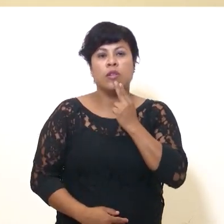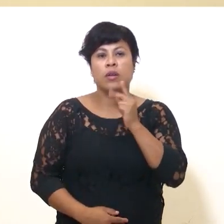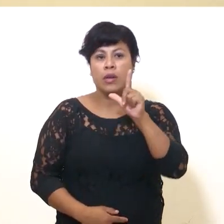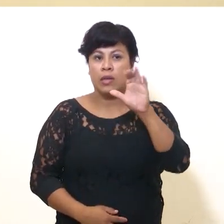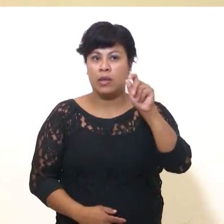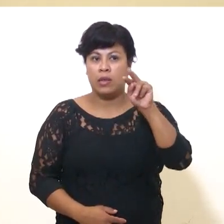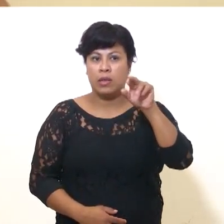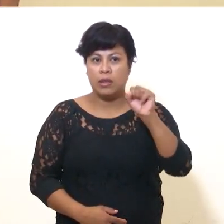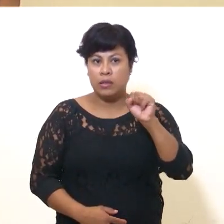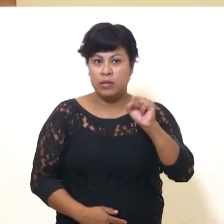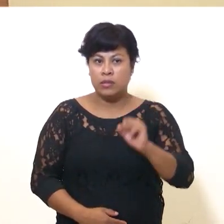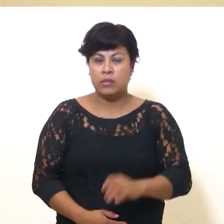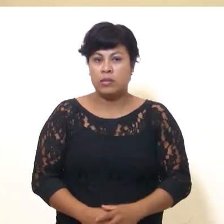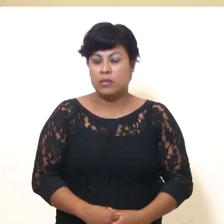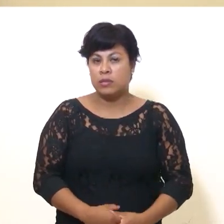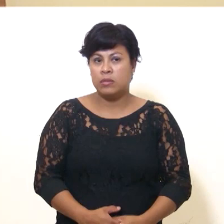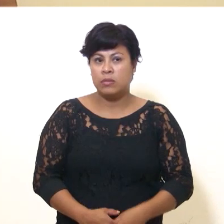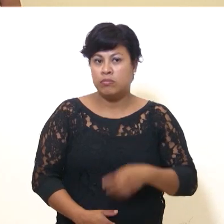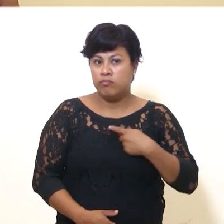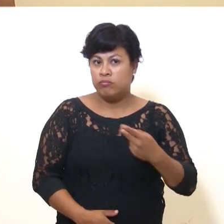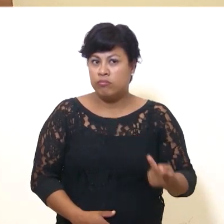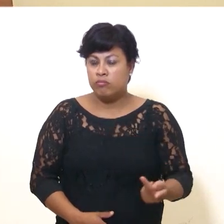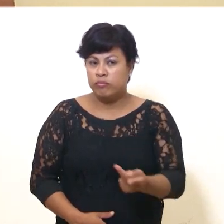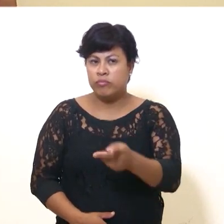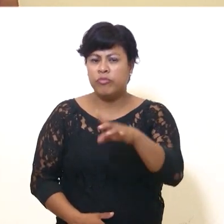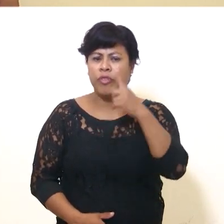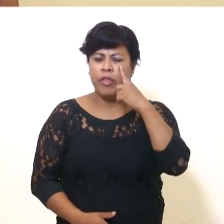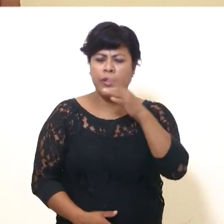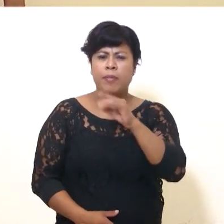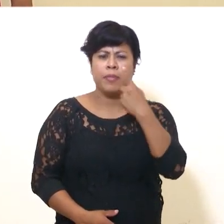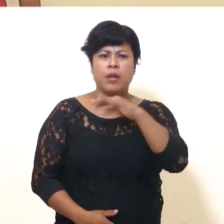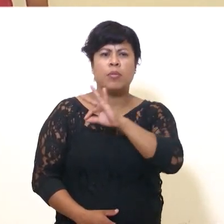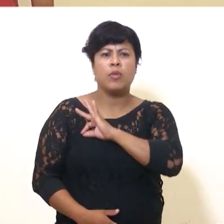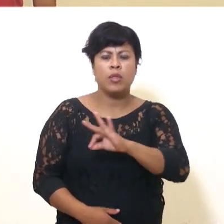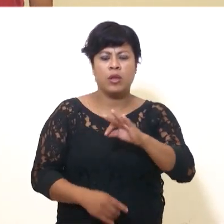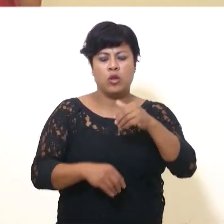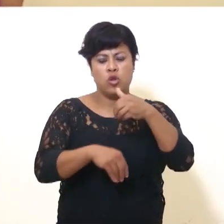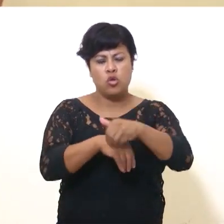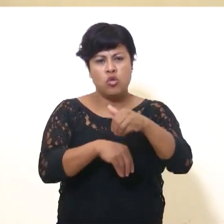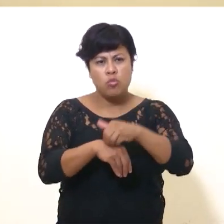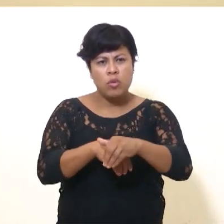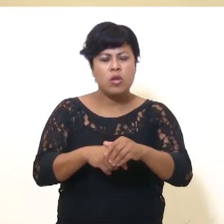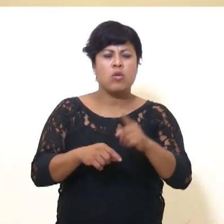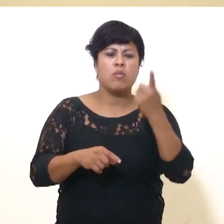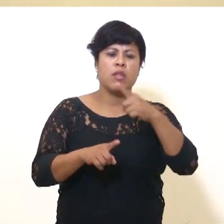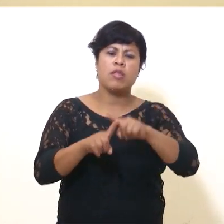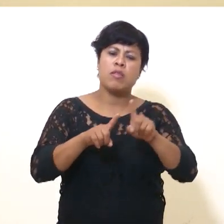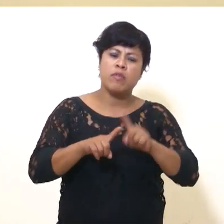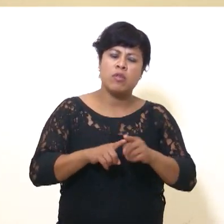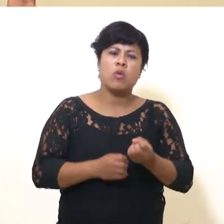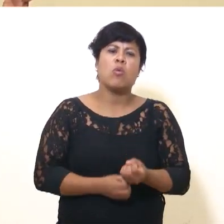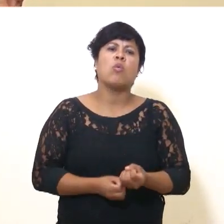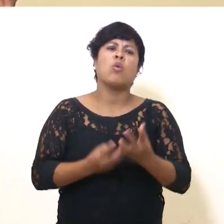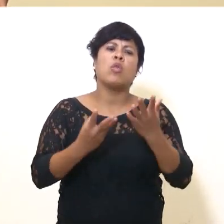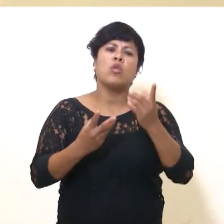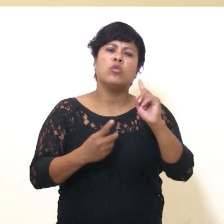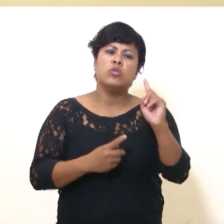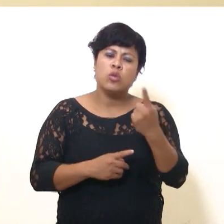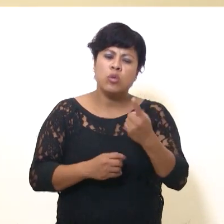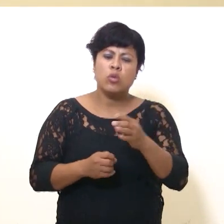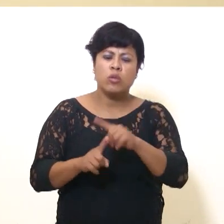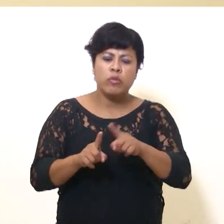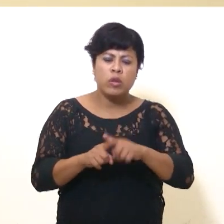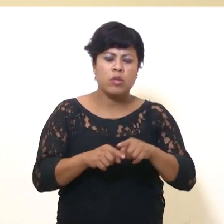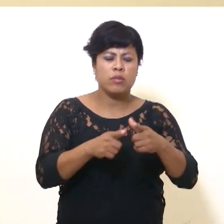Podemos utilizar las letras. Fíjense que que para poner cantidades, para